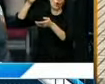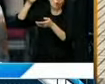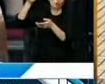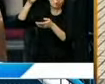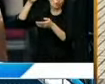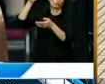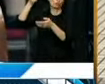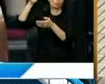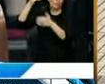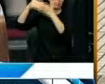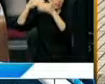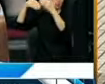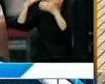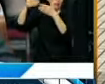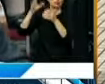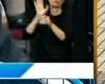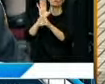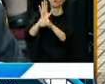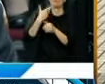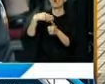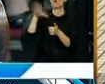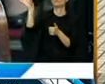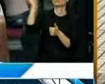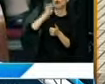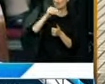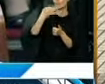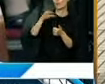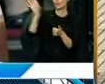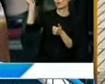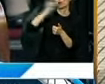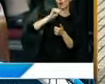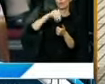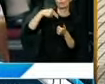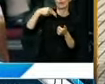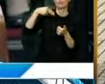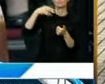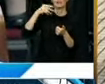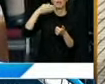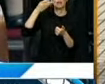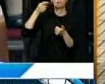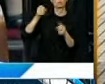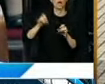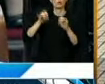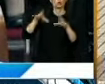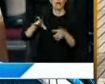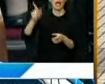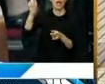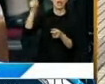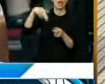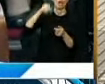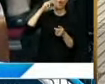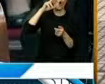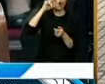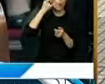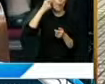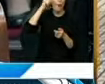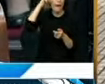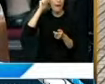está mostrando Jonathan cod Ignacio Monte el móvil de nación más quedan mucho menos Luis pero muchos eh Nacho algo más que qui agregar desde